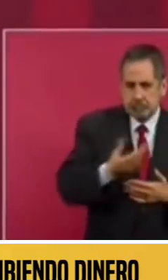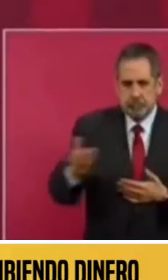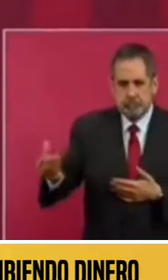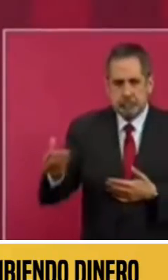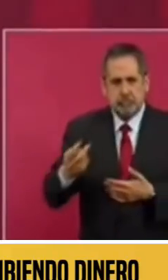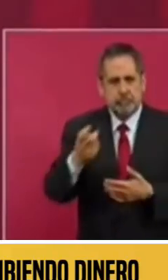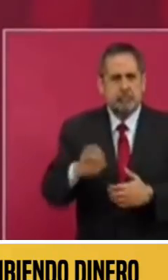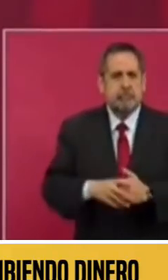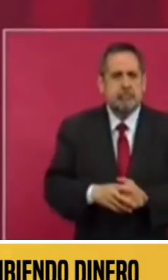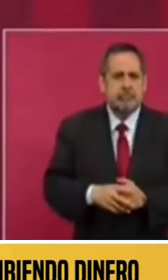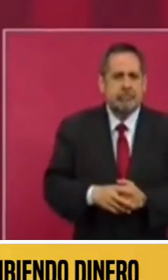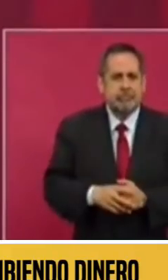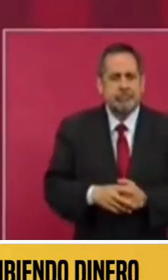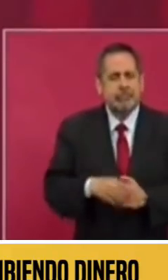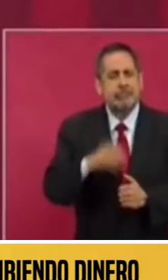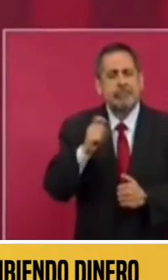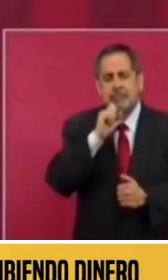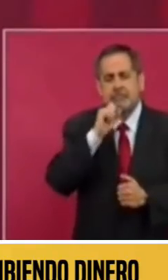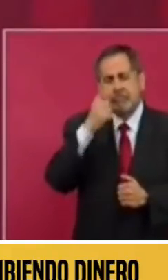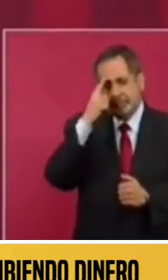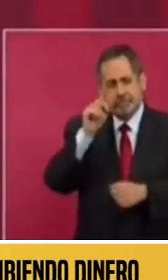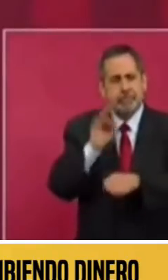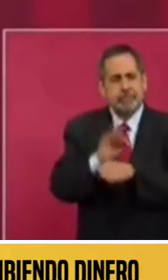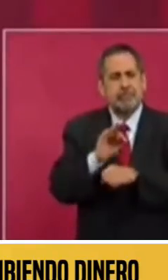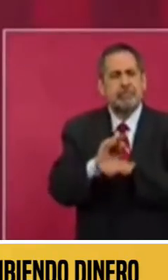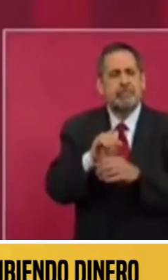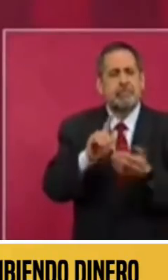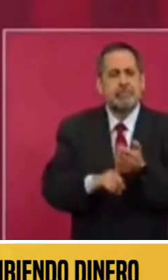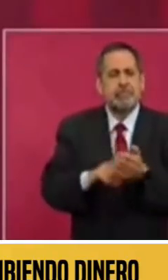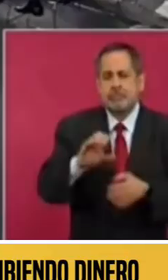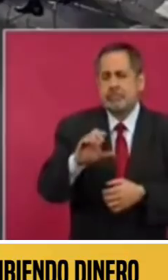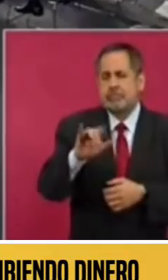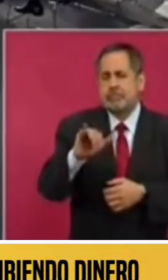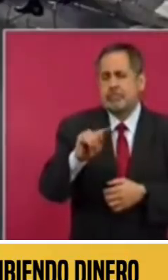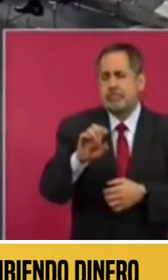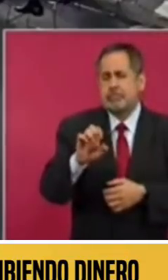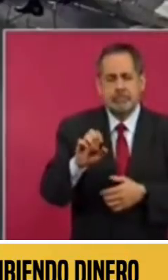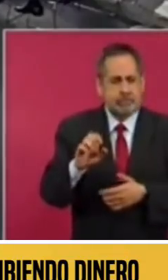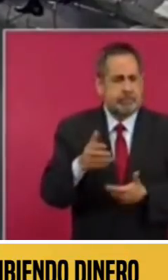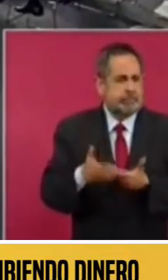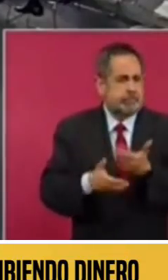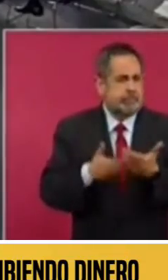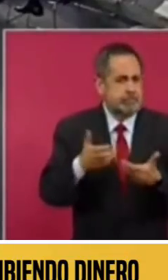eso es lo que te para proteger también a los clientes